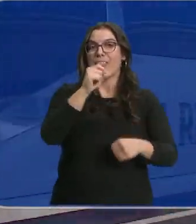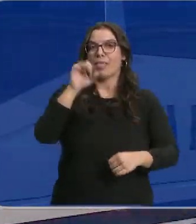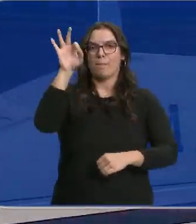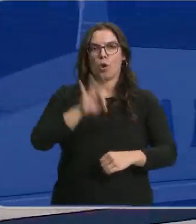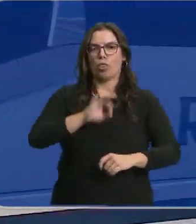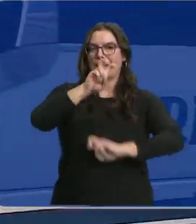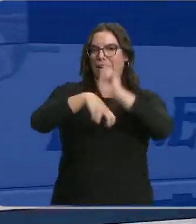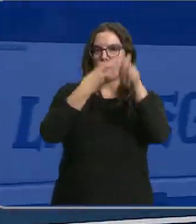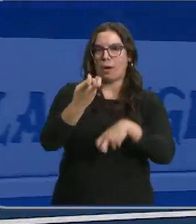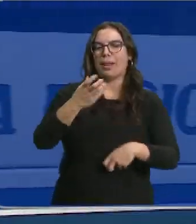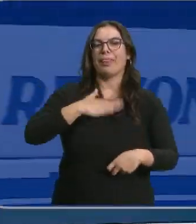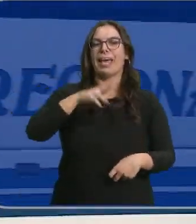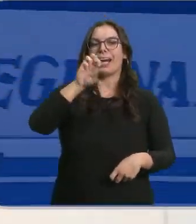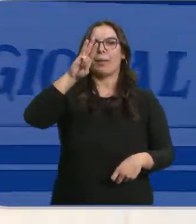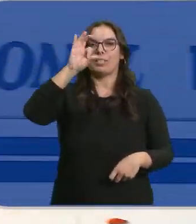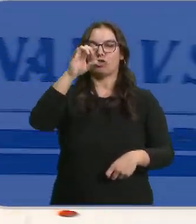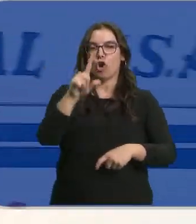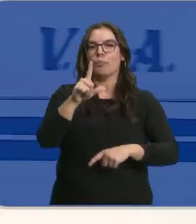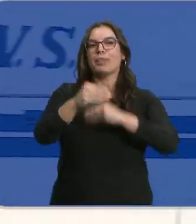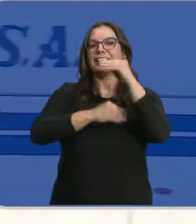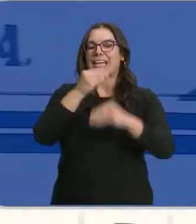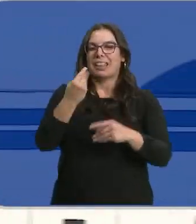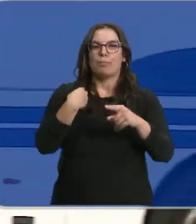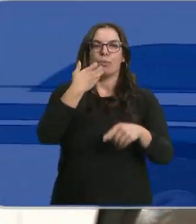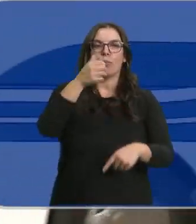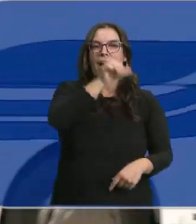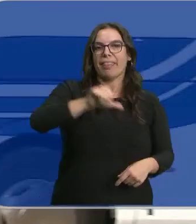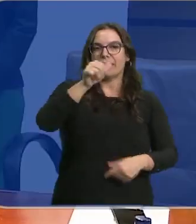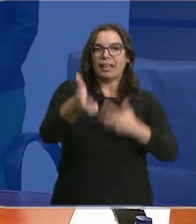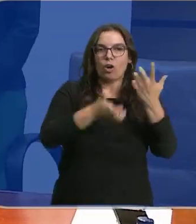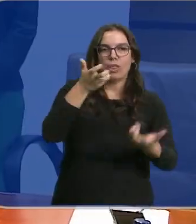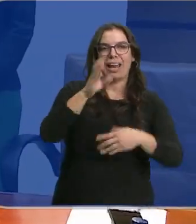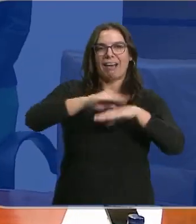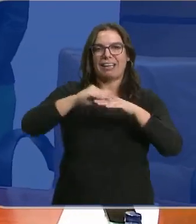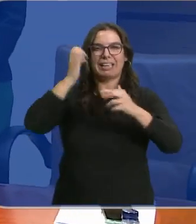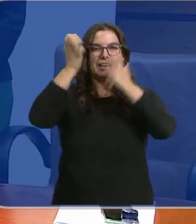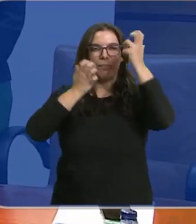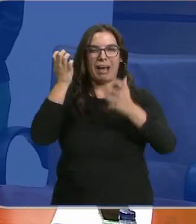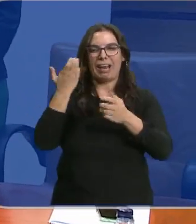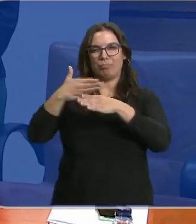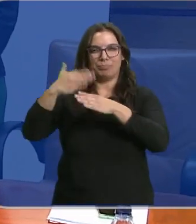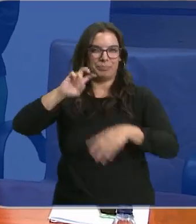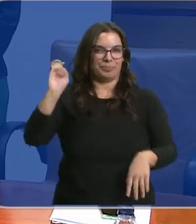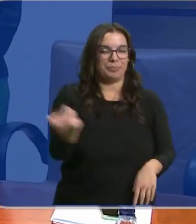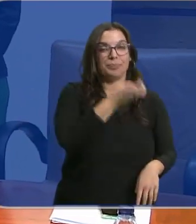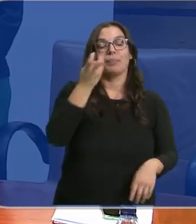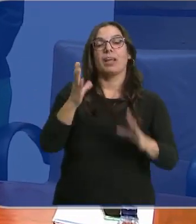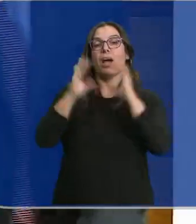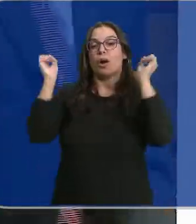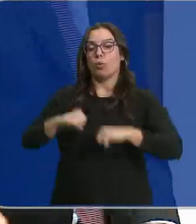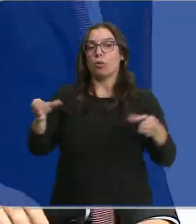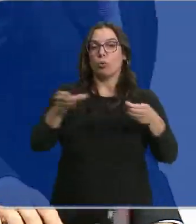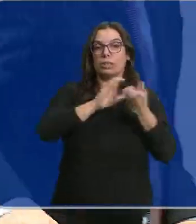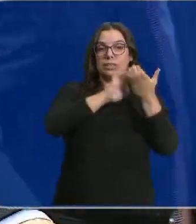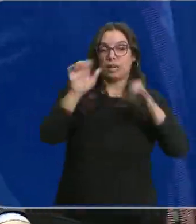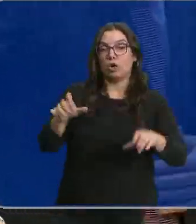renovable de Repsol se crea con aceites de cocina, residuos agrícolas y forestales y grasas animales. El acuerdo firmado entre la Junta, las empresas de